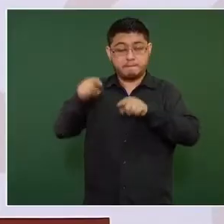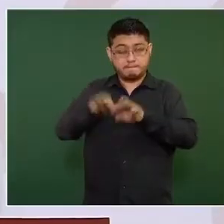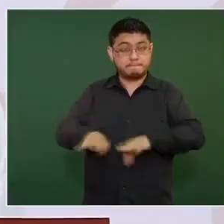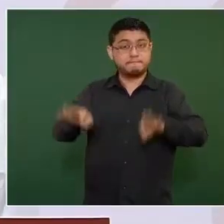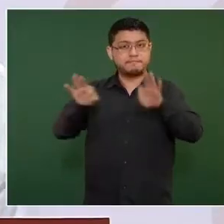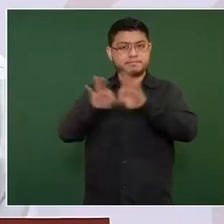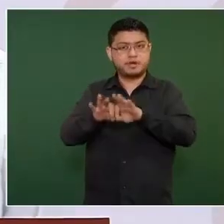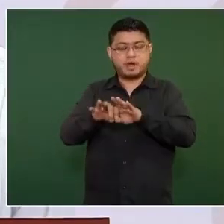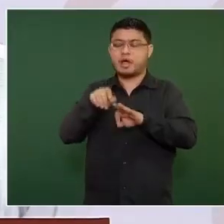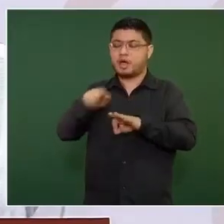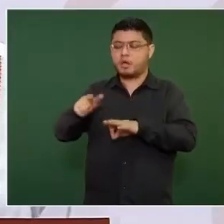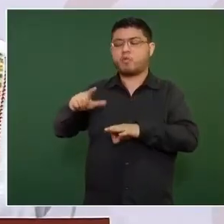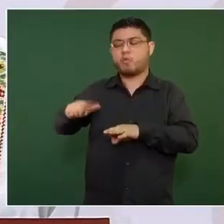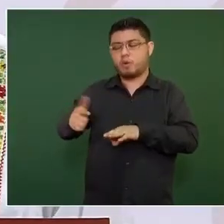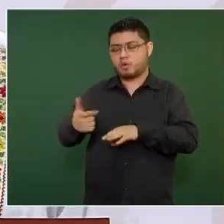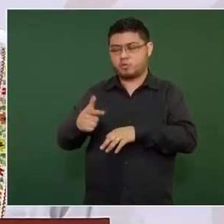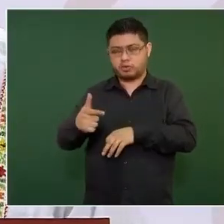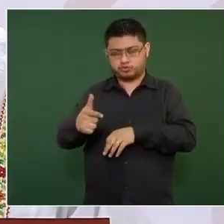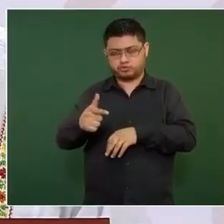de Guanajuato.